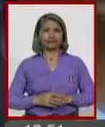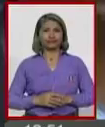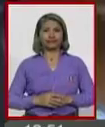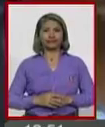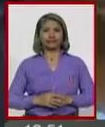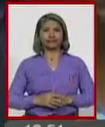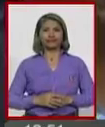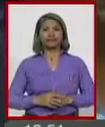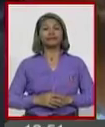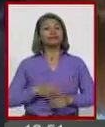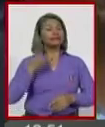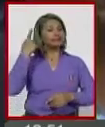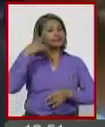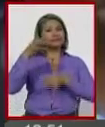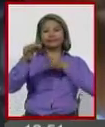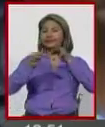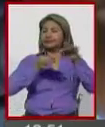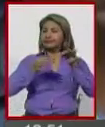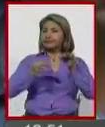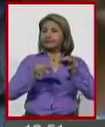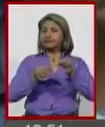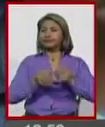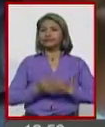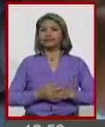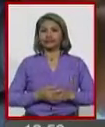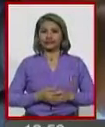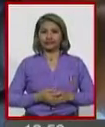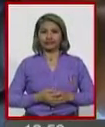para socializar,